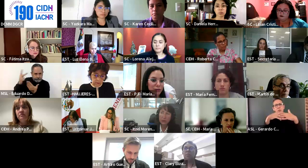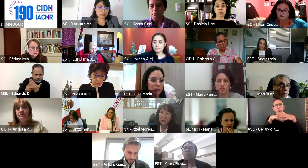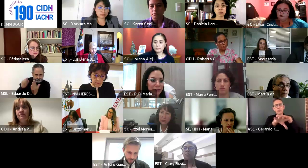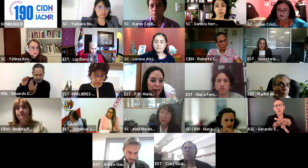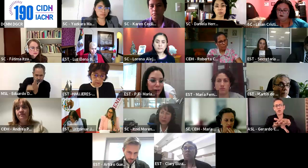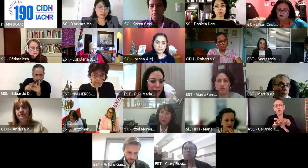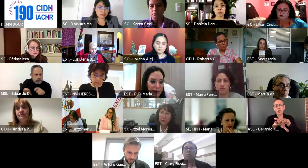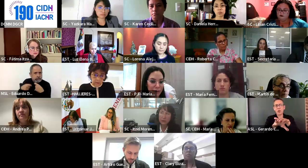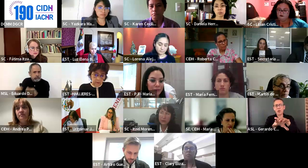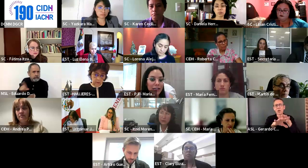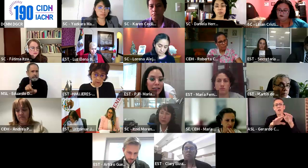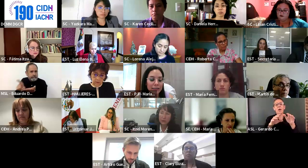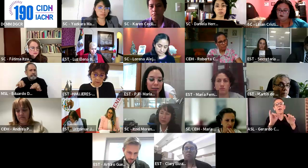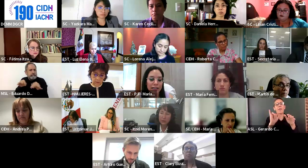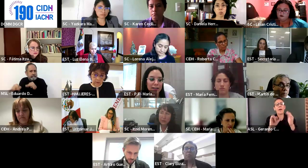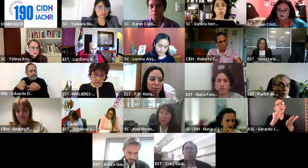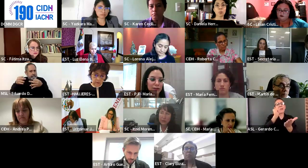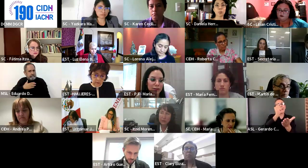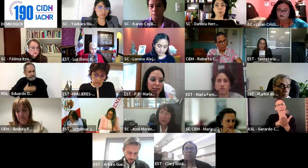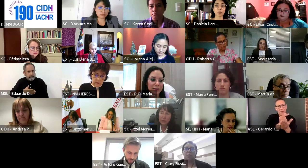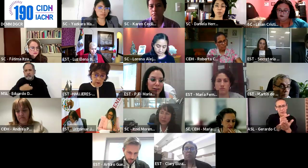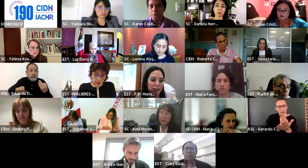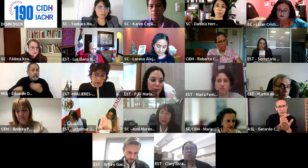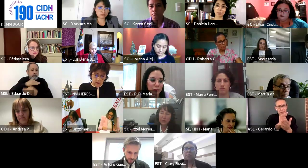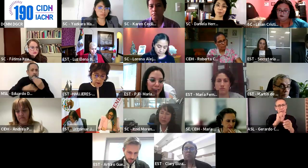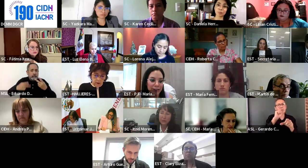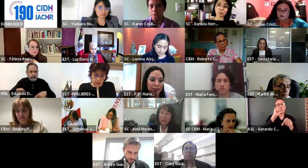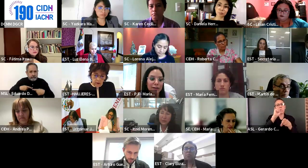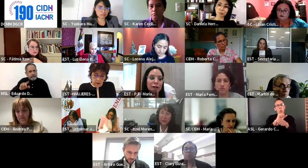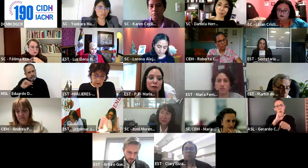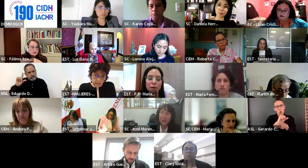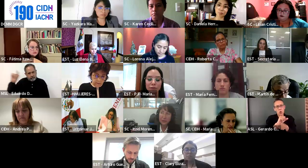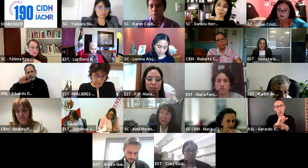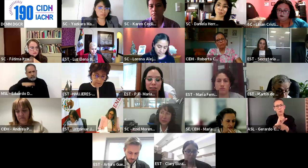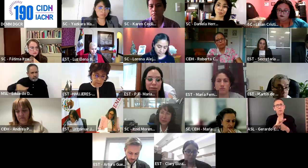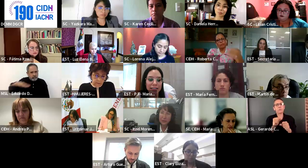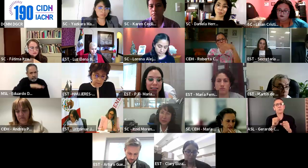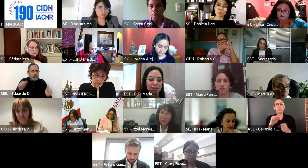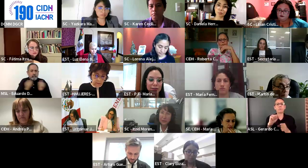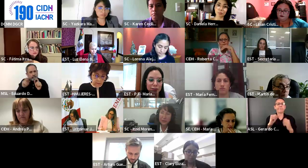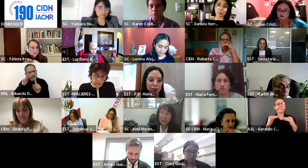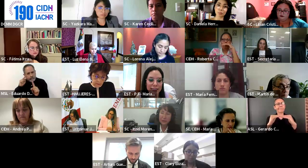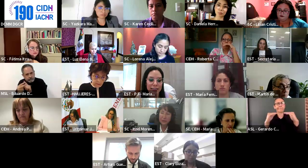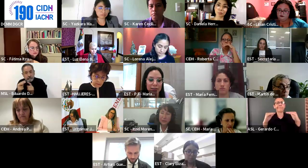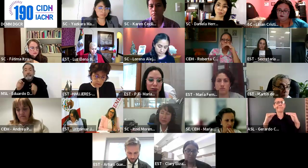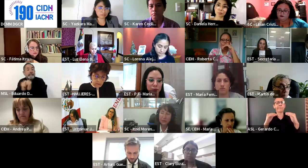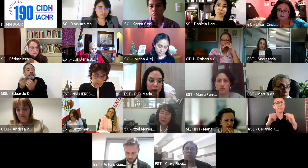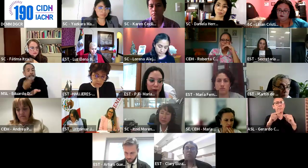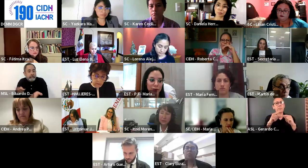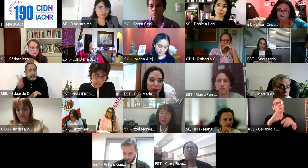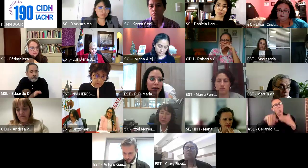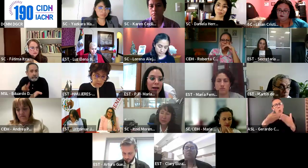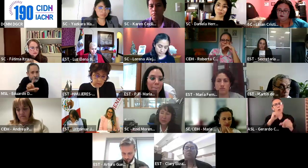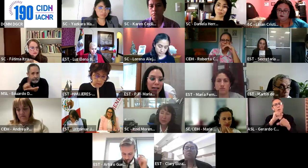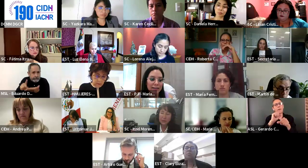derecho a un trabajo digno de todas las personas servidoras públicas, con un enfoque interseccional y derechos